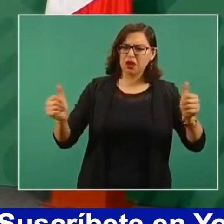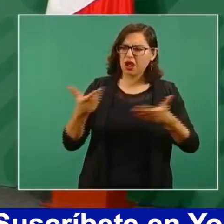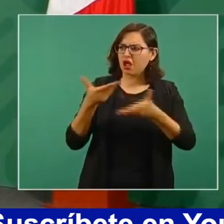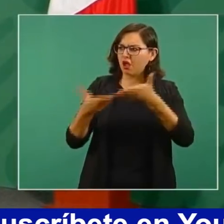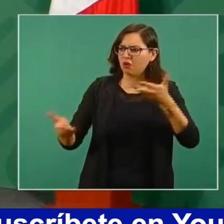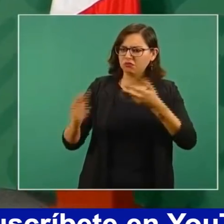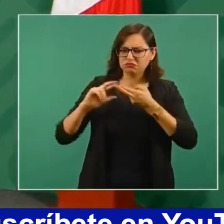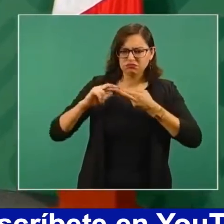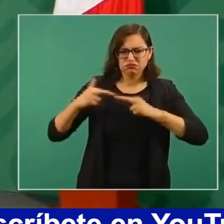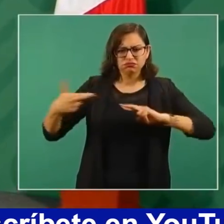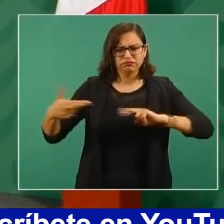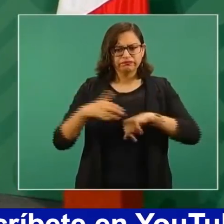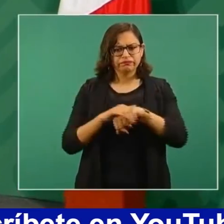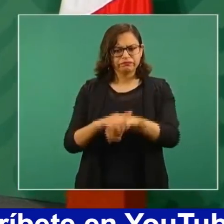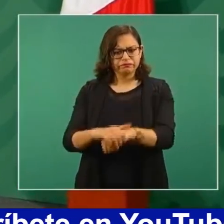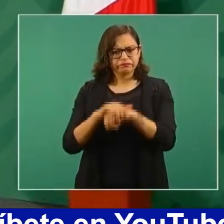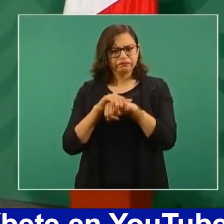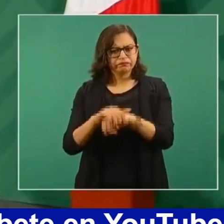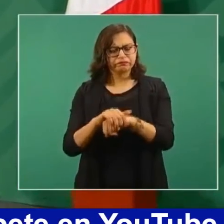amistad.